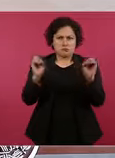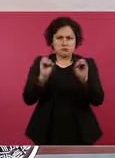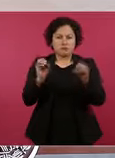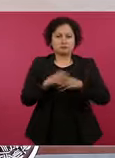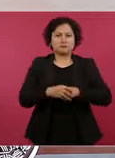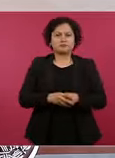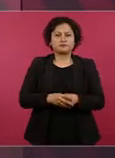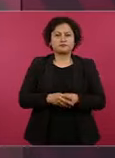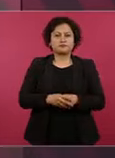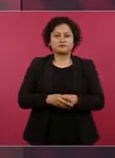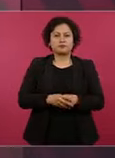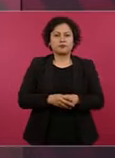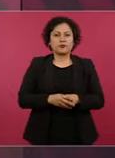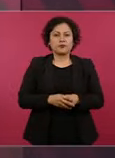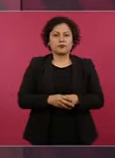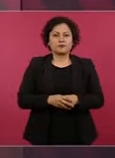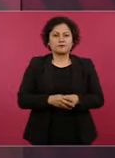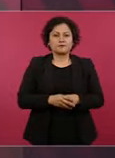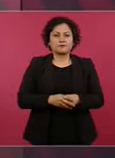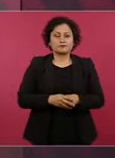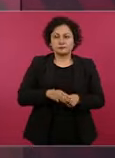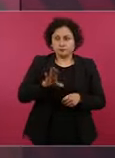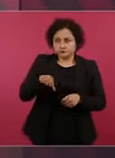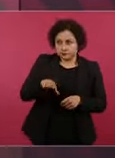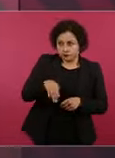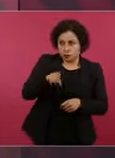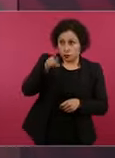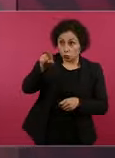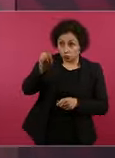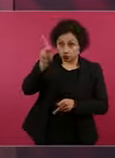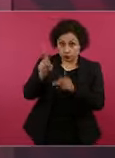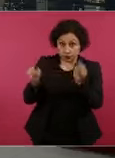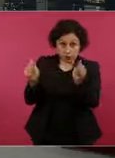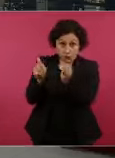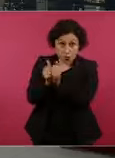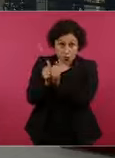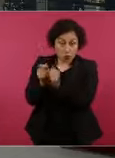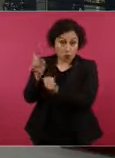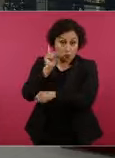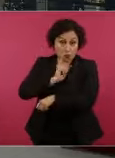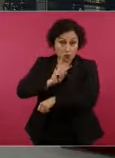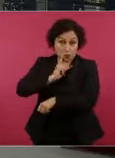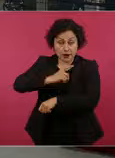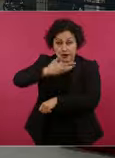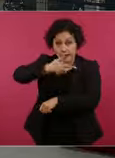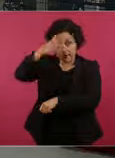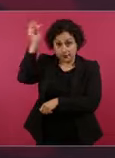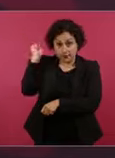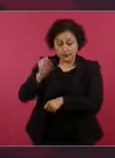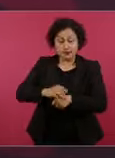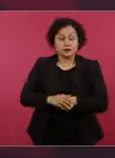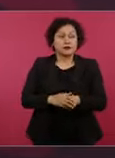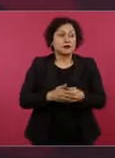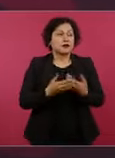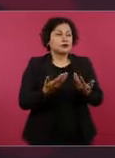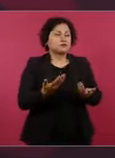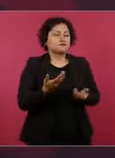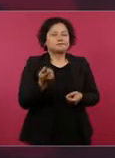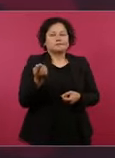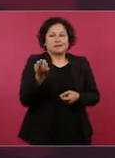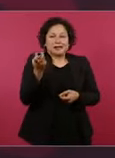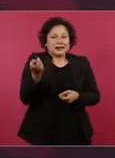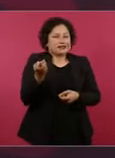Es propaganda. Habló con la candidata presidente. Lo más probable es que sea propaganda.